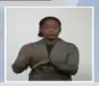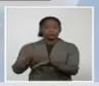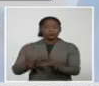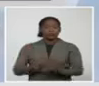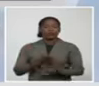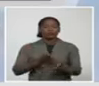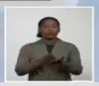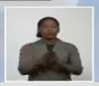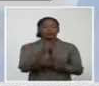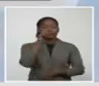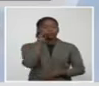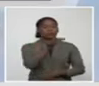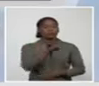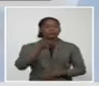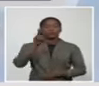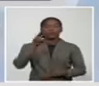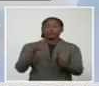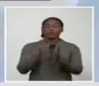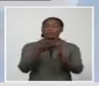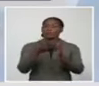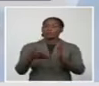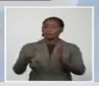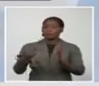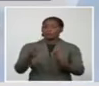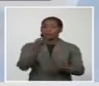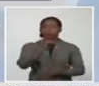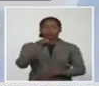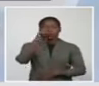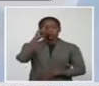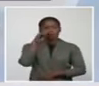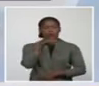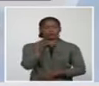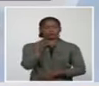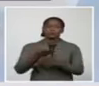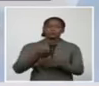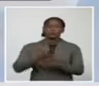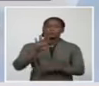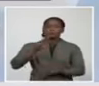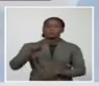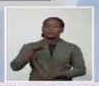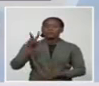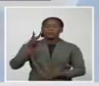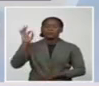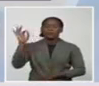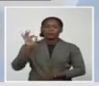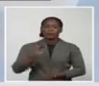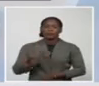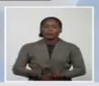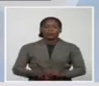3.867, estamos hablando del 5,2%. De esos